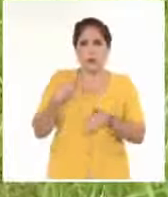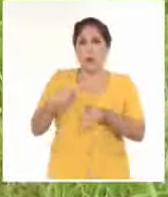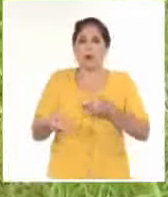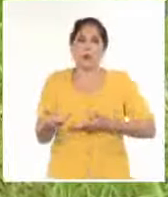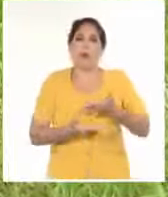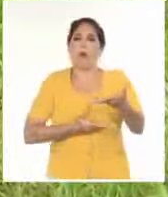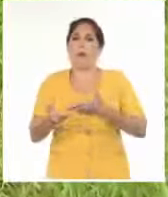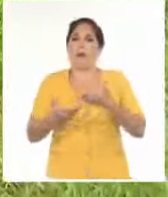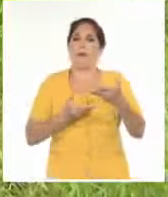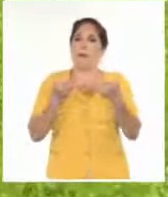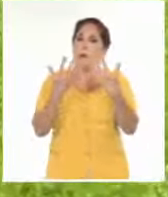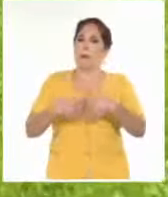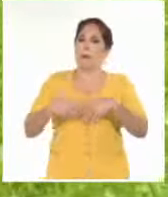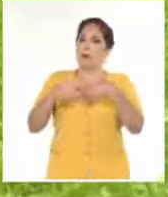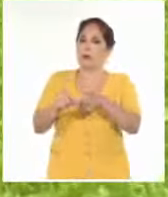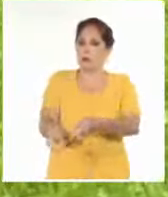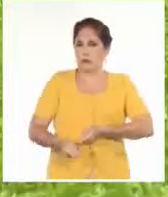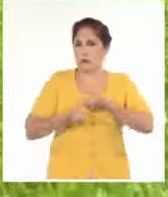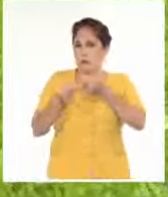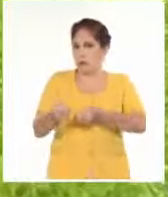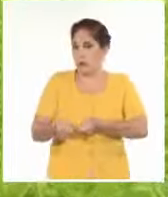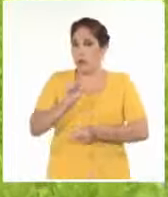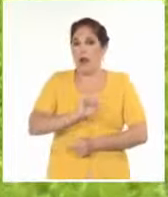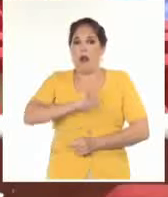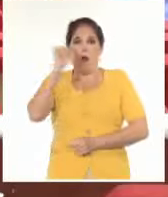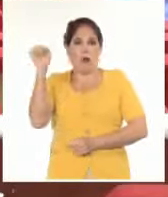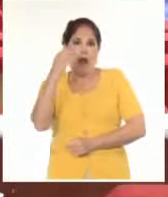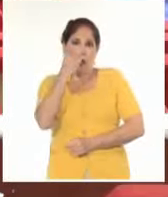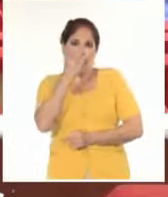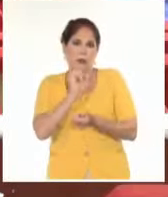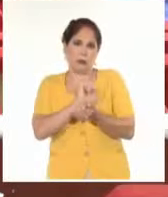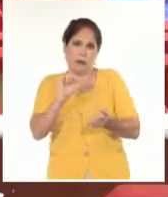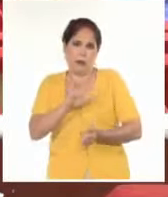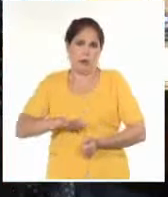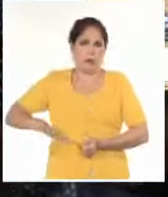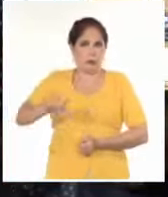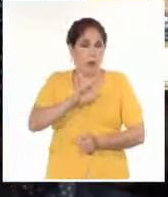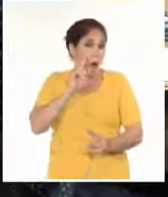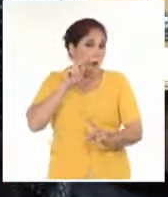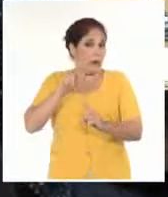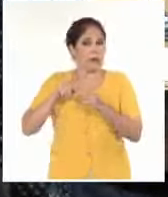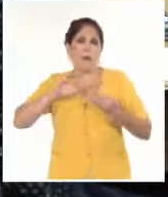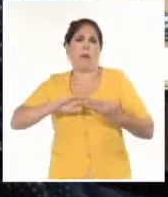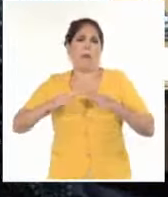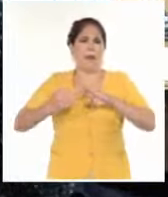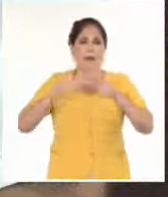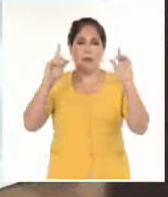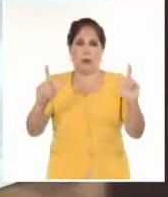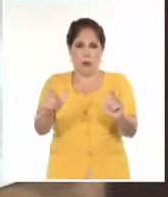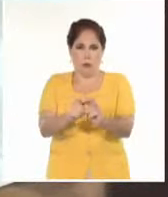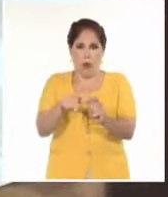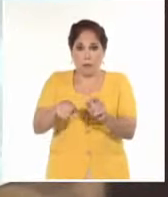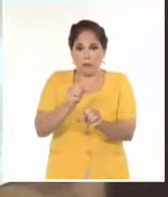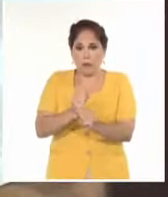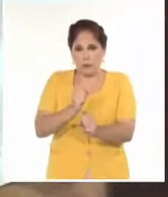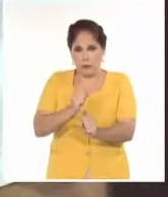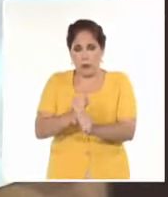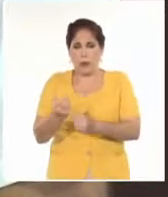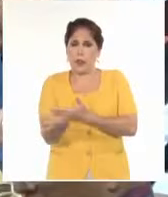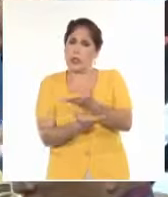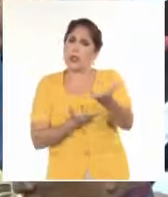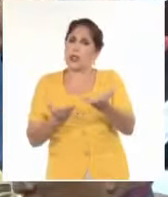comercialización de la producción agropecuaria para alcanzar la soberanía alimentaria fueron objetos de debate durante la sesión de trabajo. En el intercambio